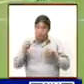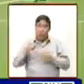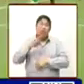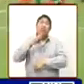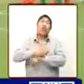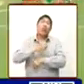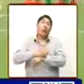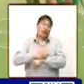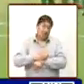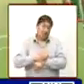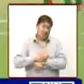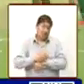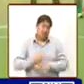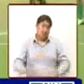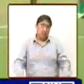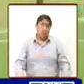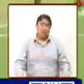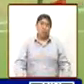Ecuador.